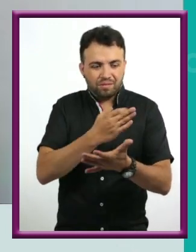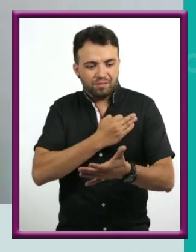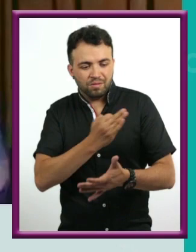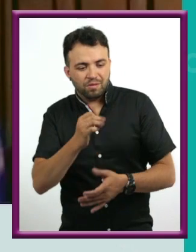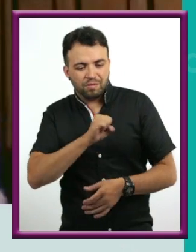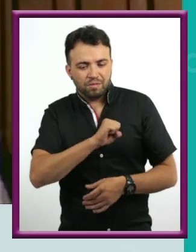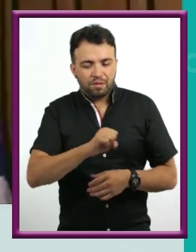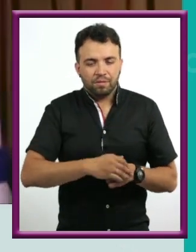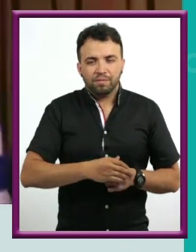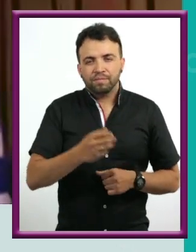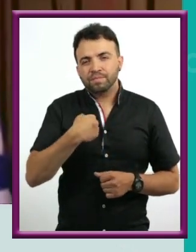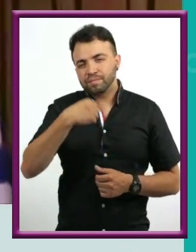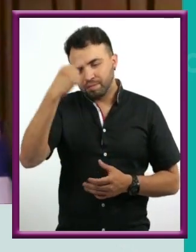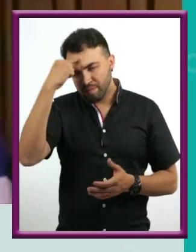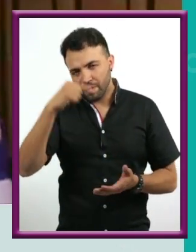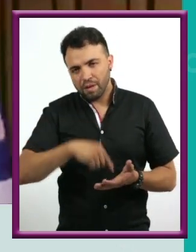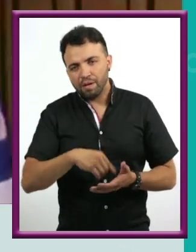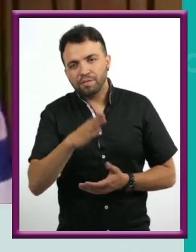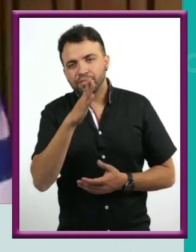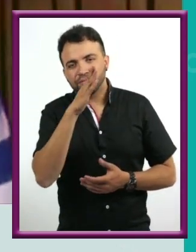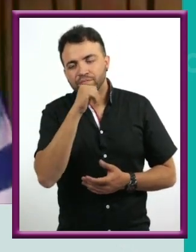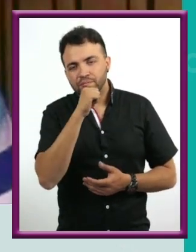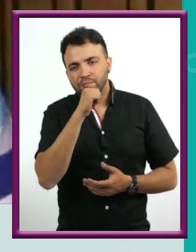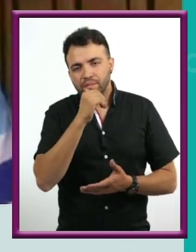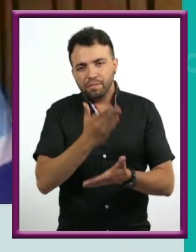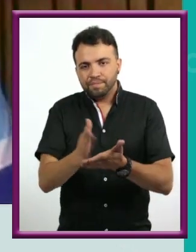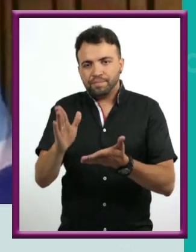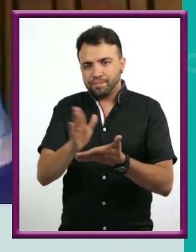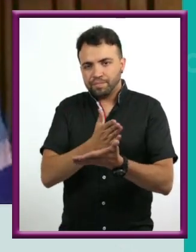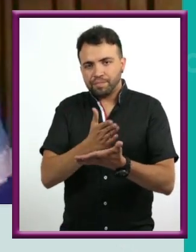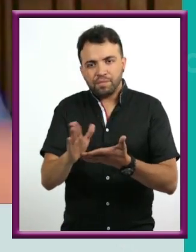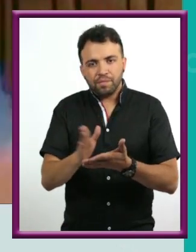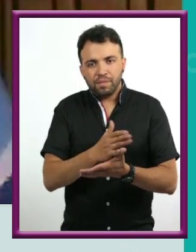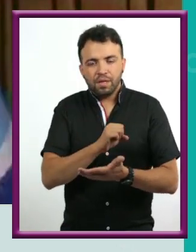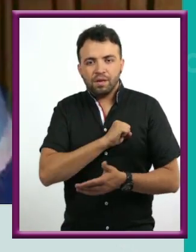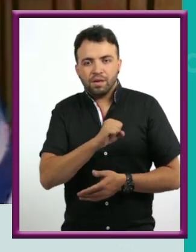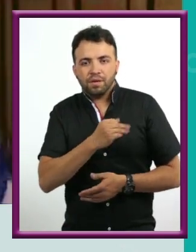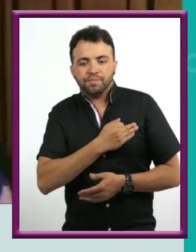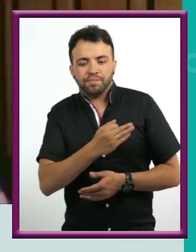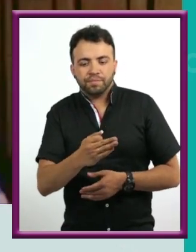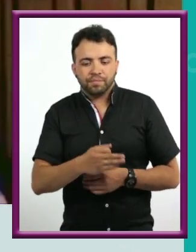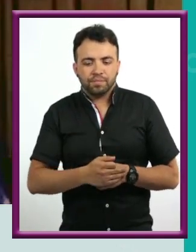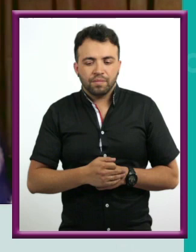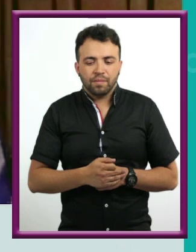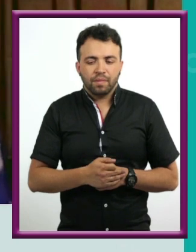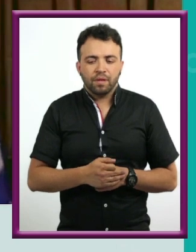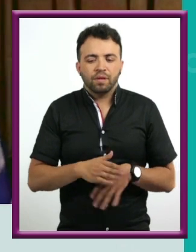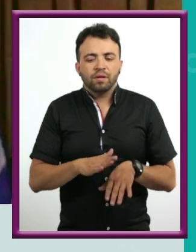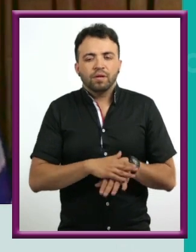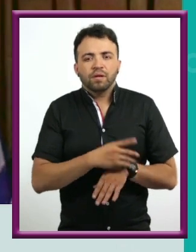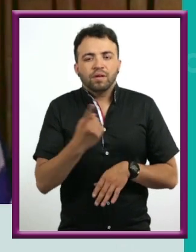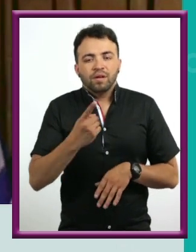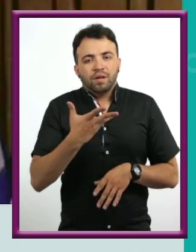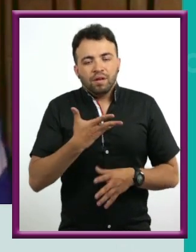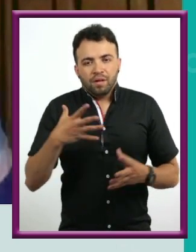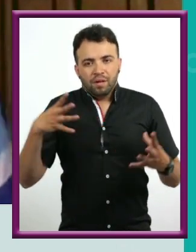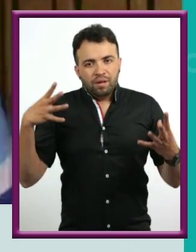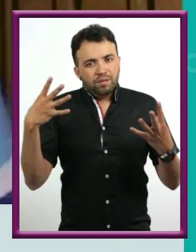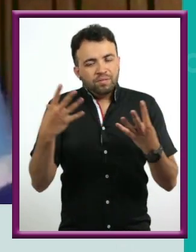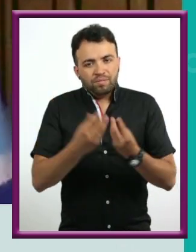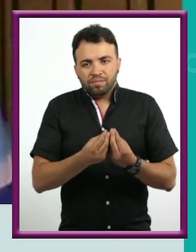maldad. Yo siento que no se puede diferenciar la bondad con la maldad